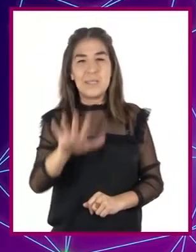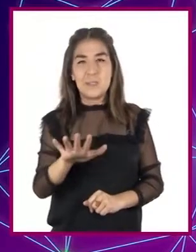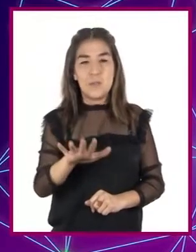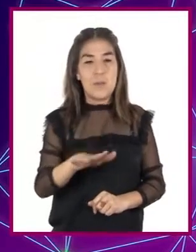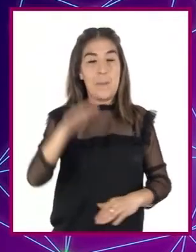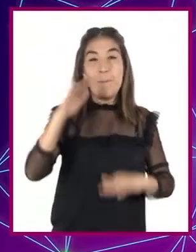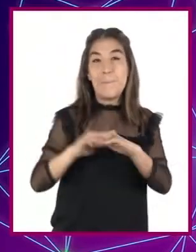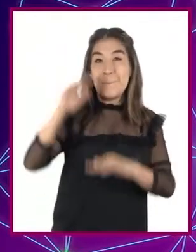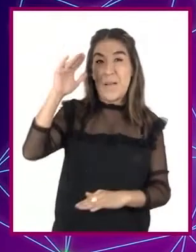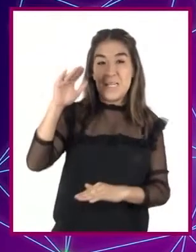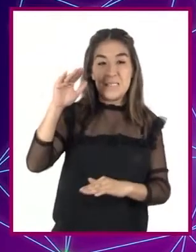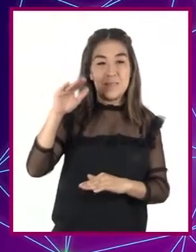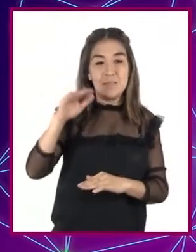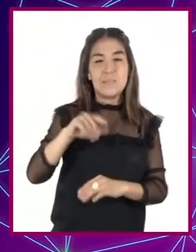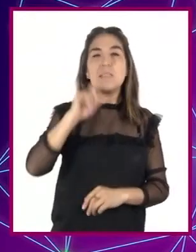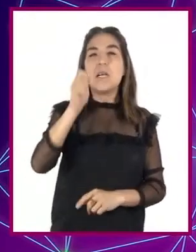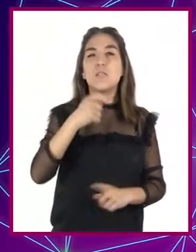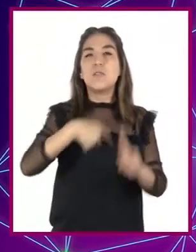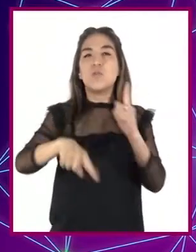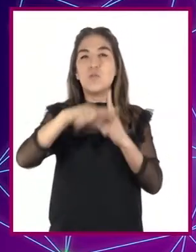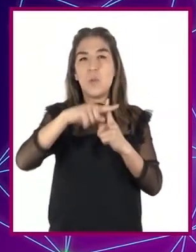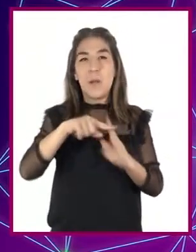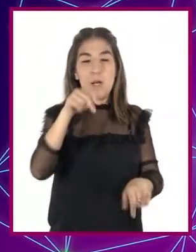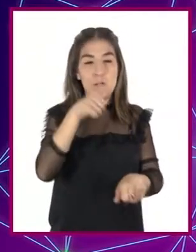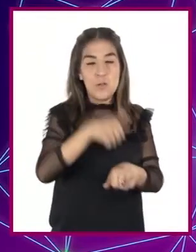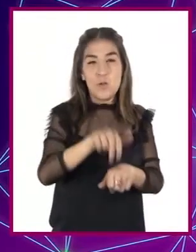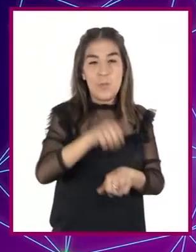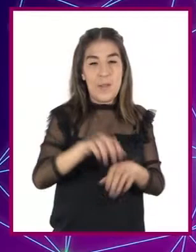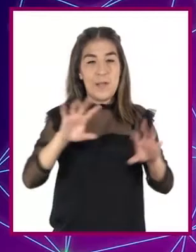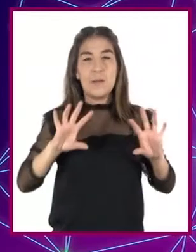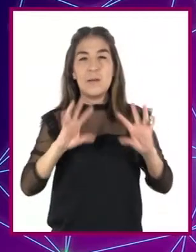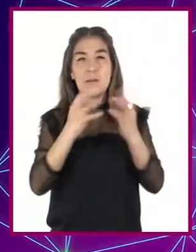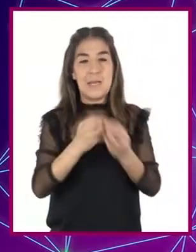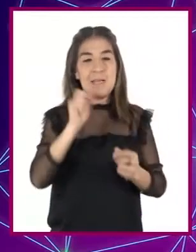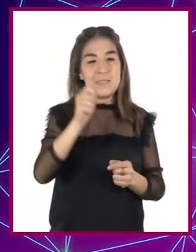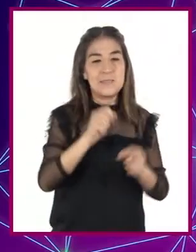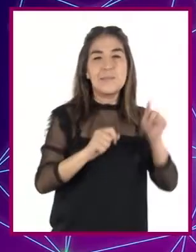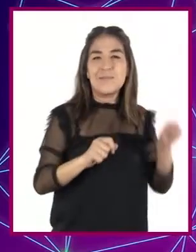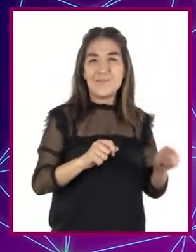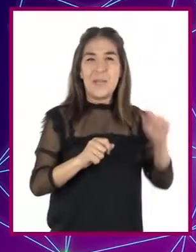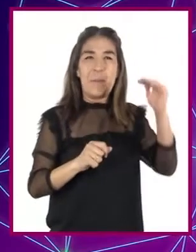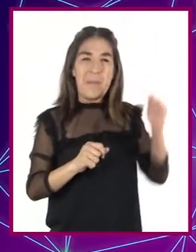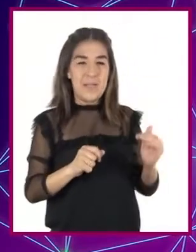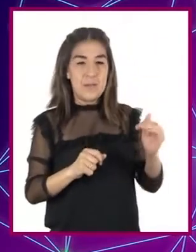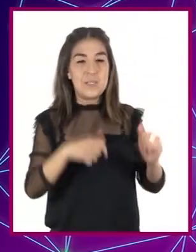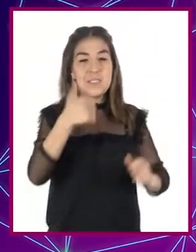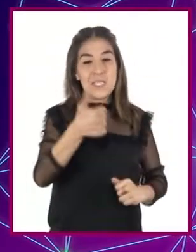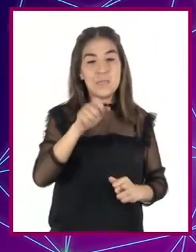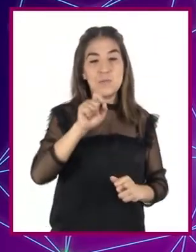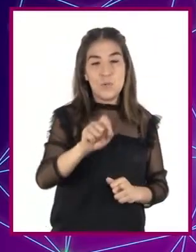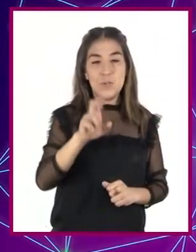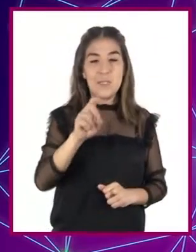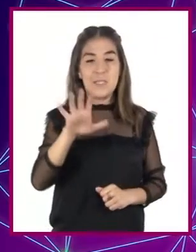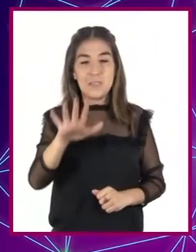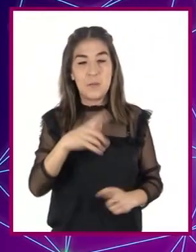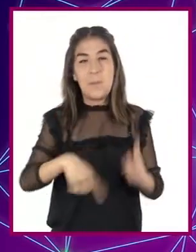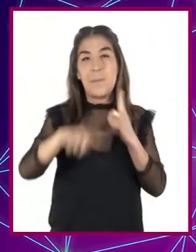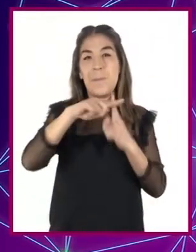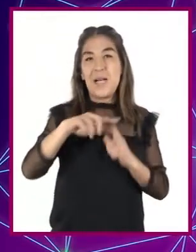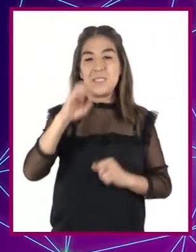límite superior se obtiene sumando el tamaño del intervalo al límite inferior, o sea, 6.35